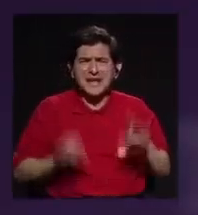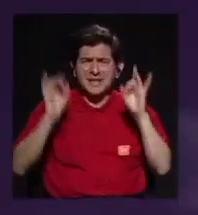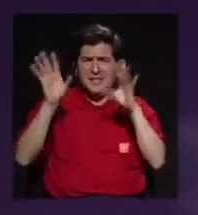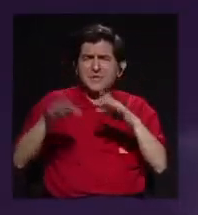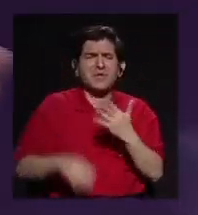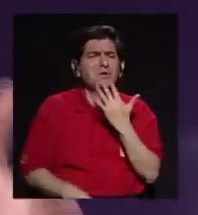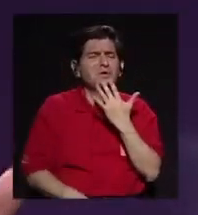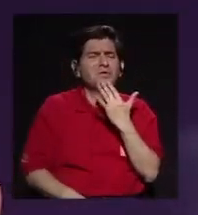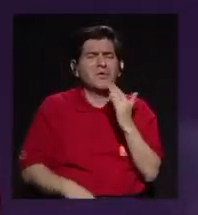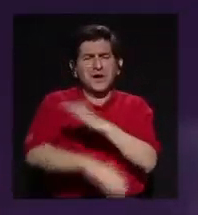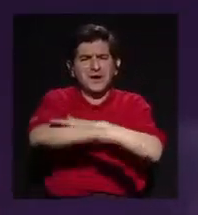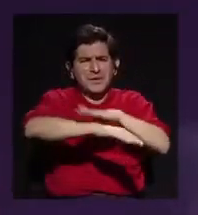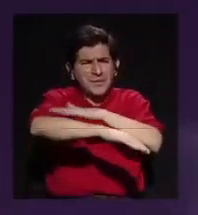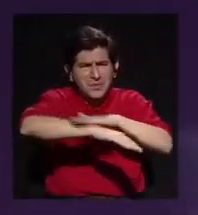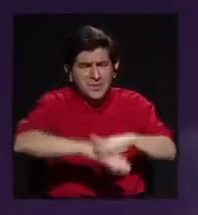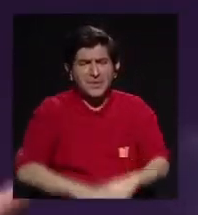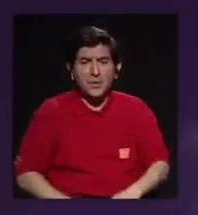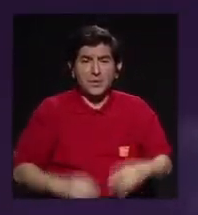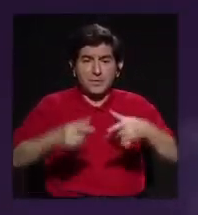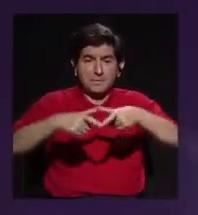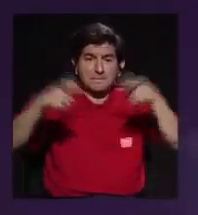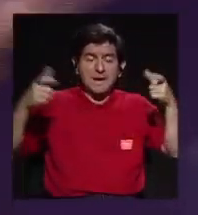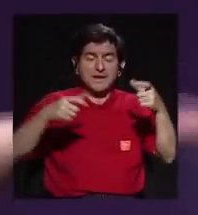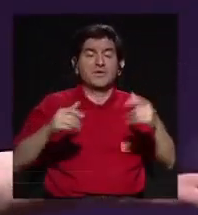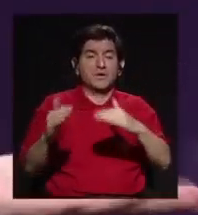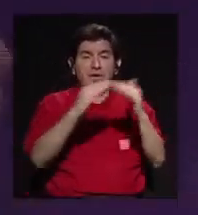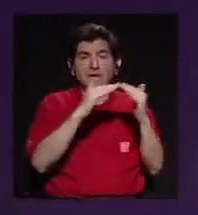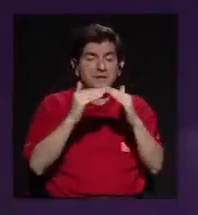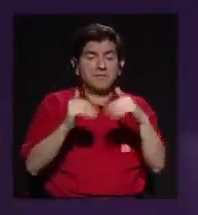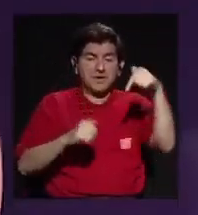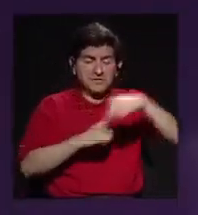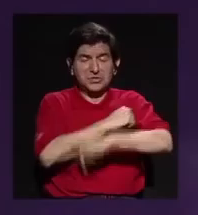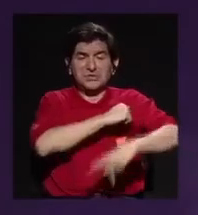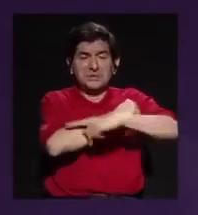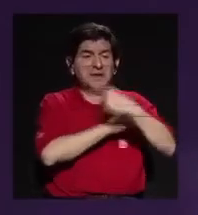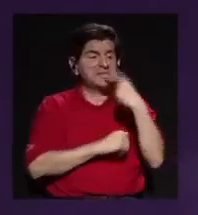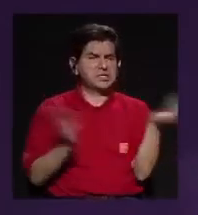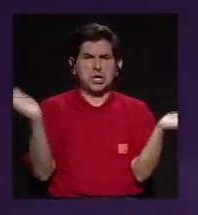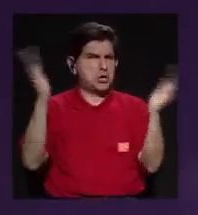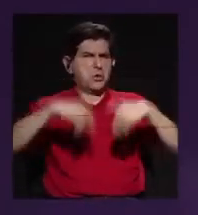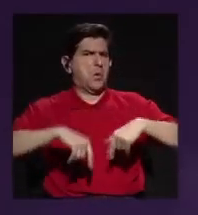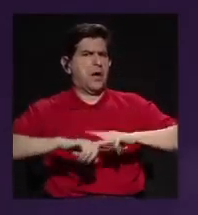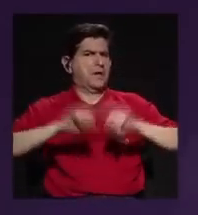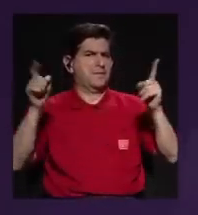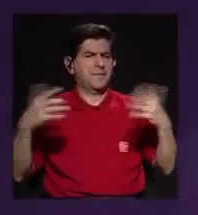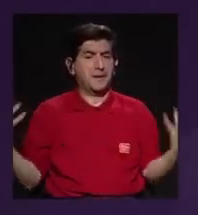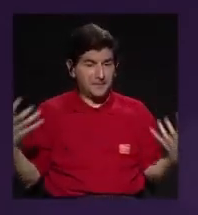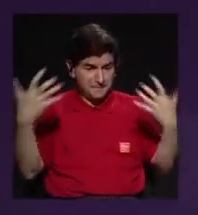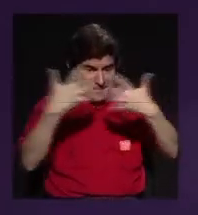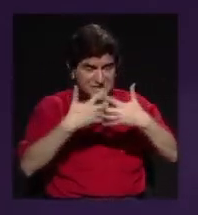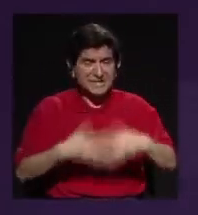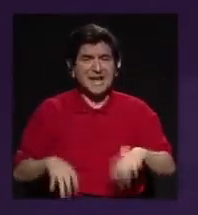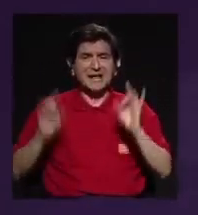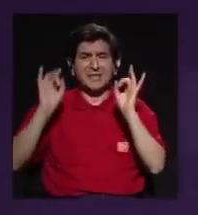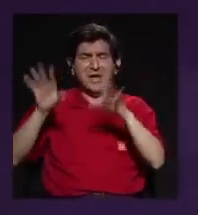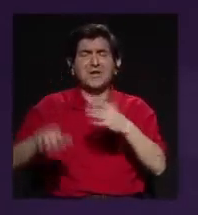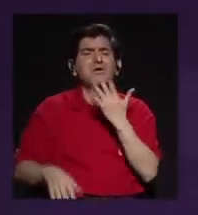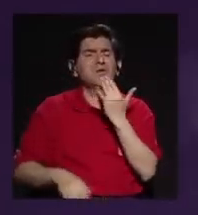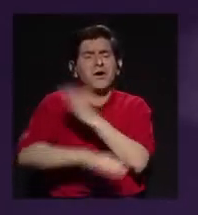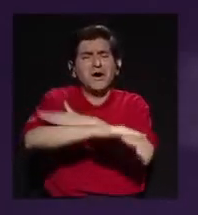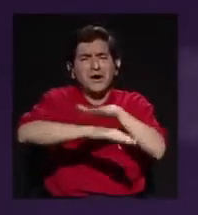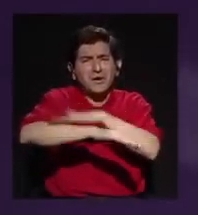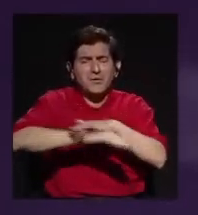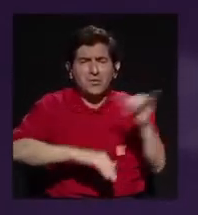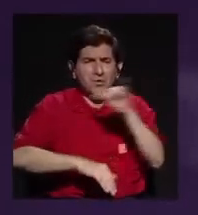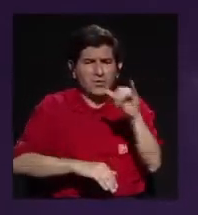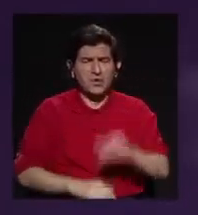¿verdad? Sí, con el racismo totalmente, que la gran mayoría de la población de este país dice que no existe, ¿que no existe, verdad? Sí. Combinado con el racismo, además, allí es donde están concentradas